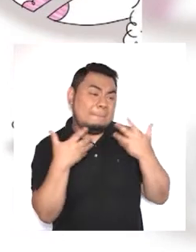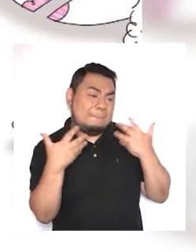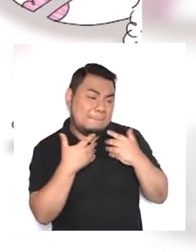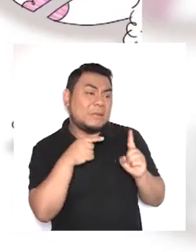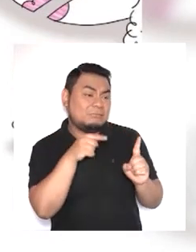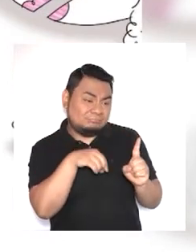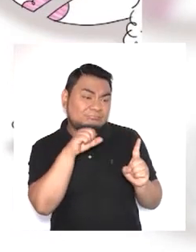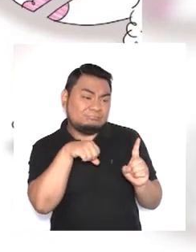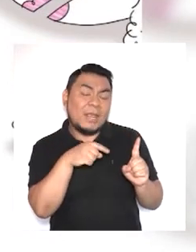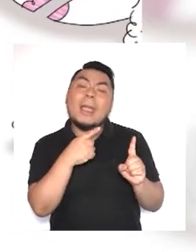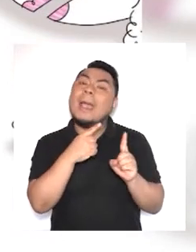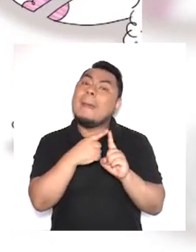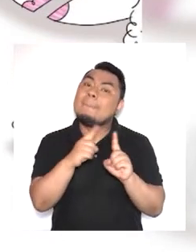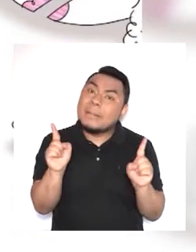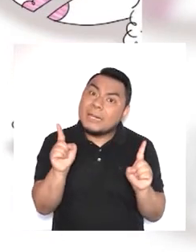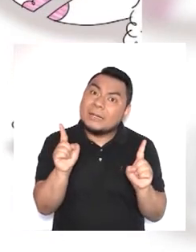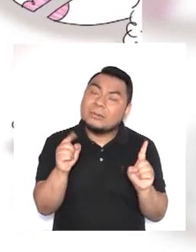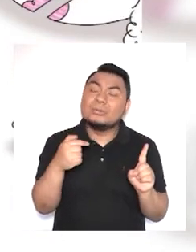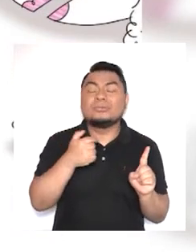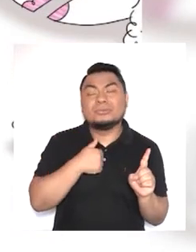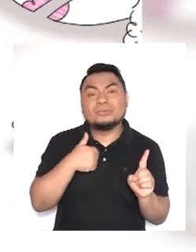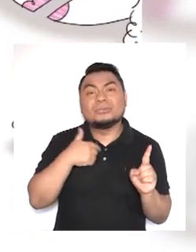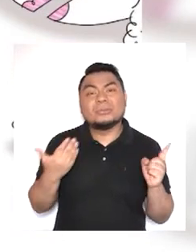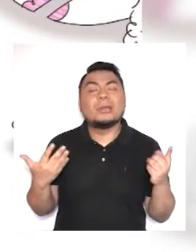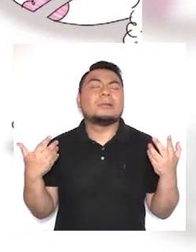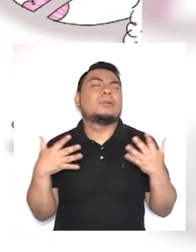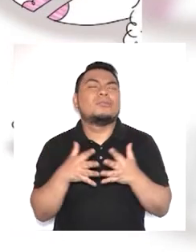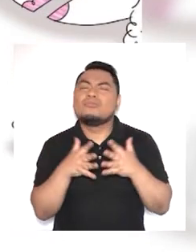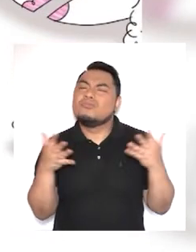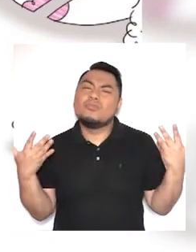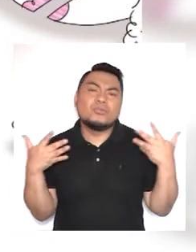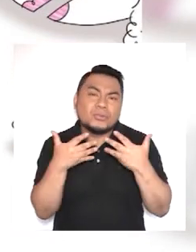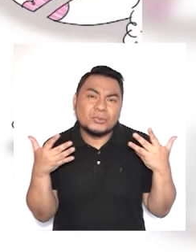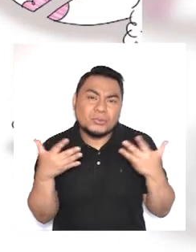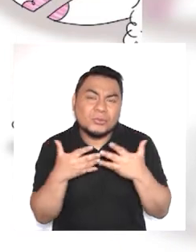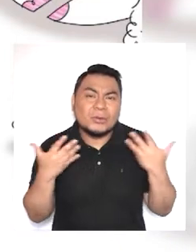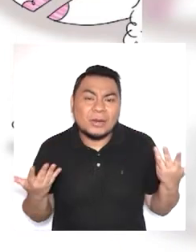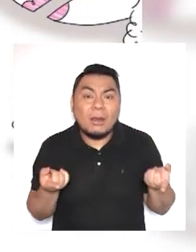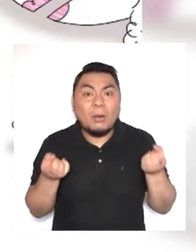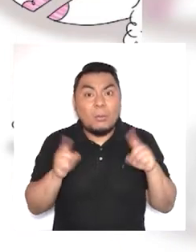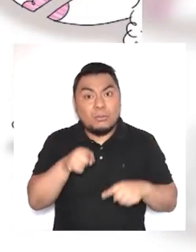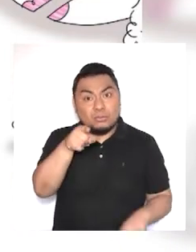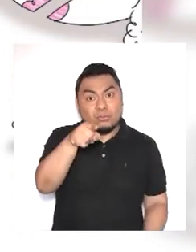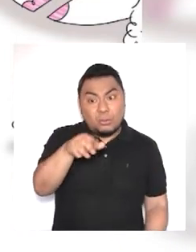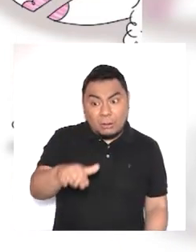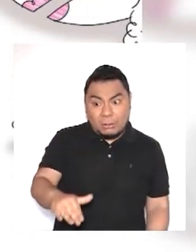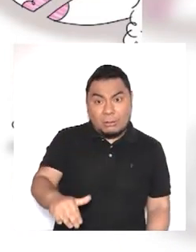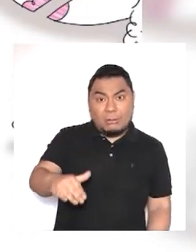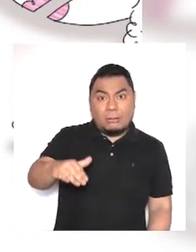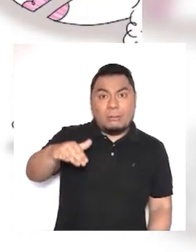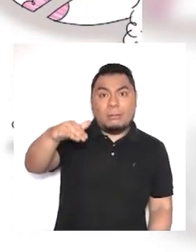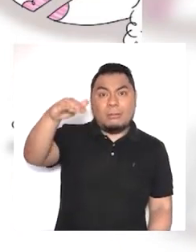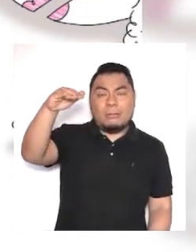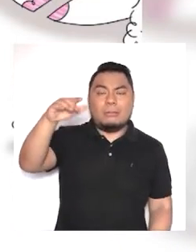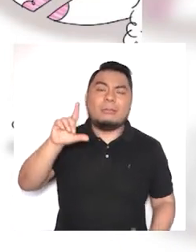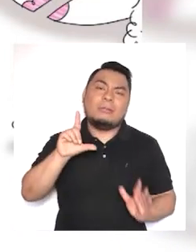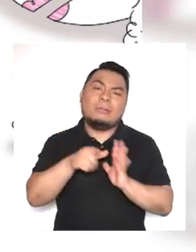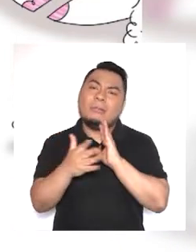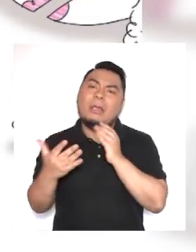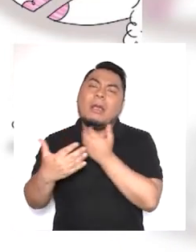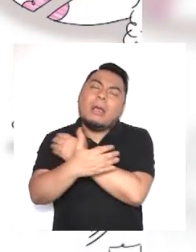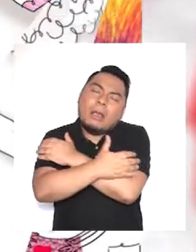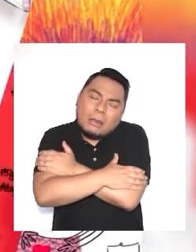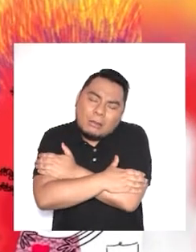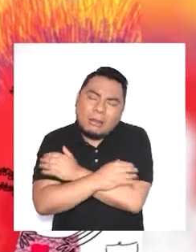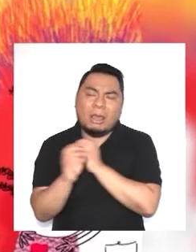Pero, sobre todo, tengo mucho miedo de que cuando crezcas, no me vuelvas a